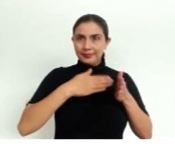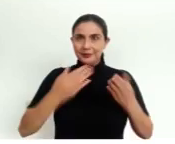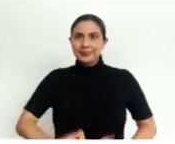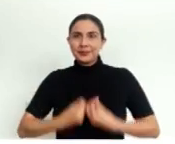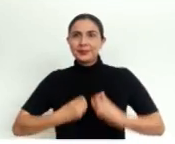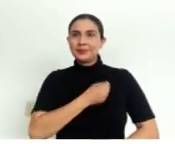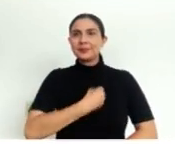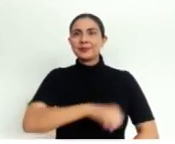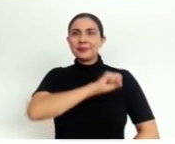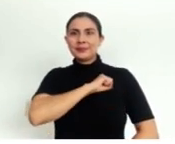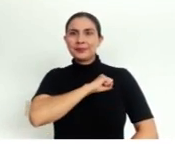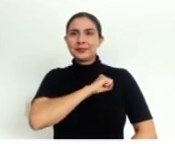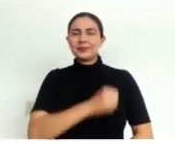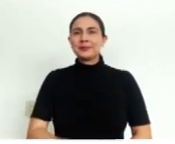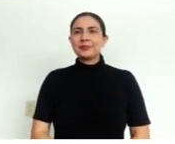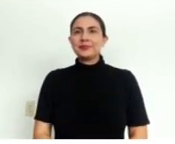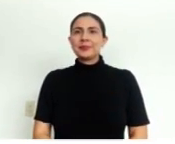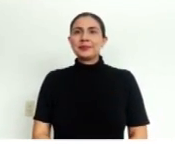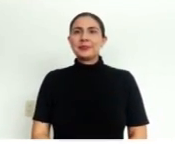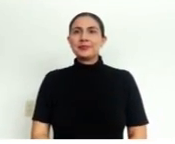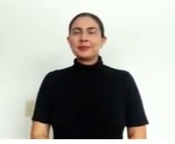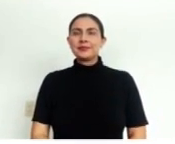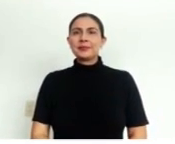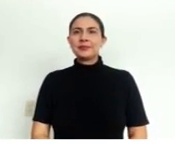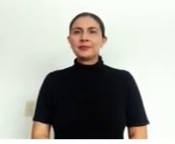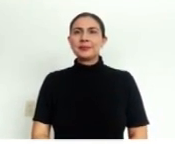Receta para una vida saludable.